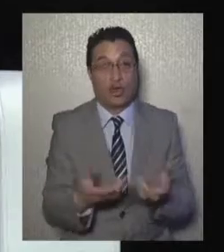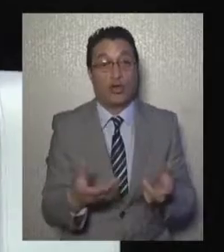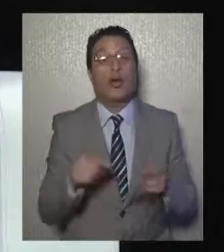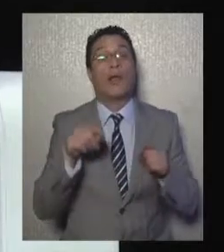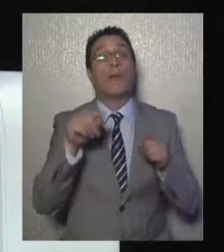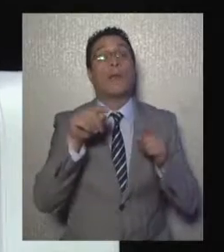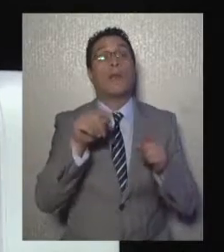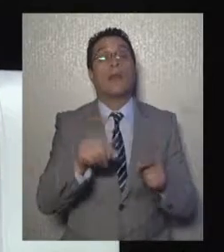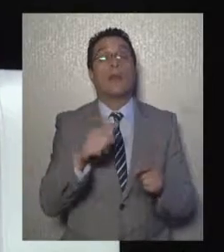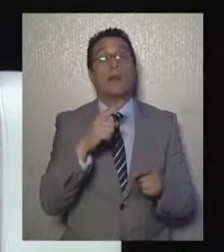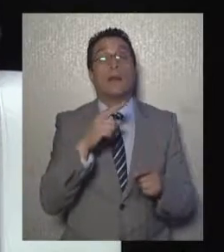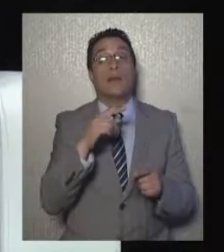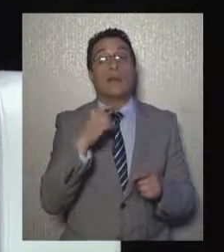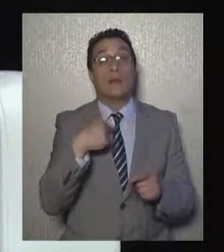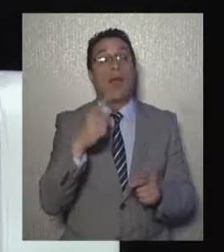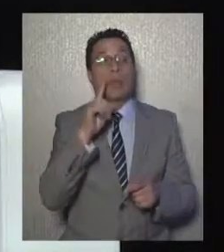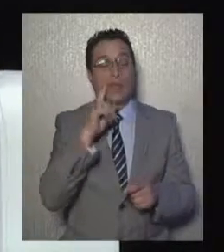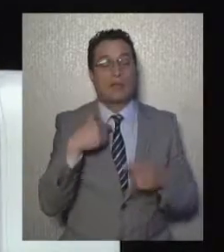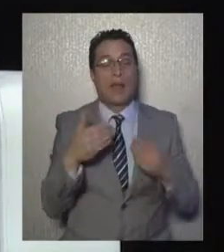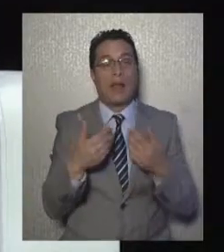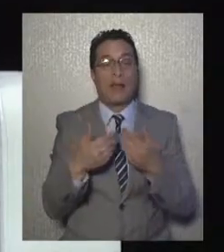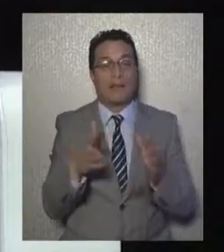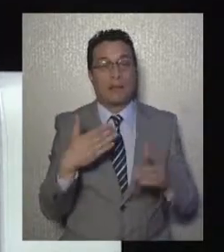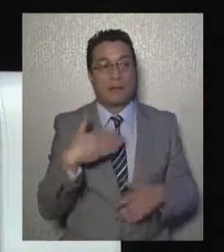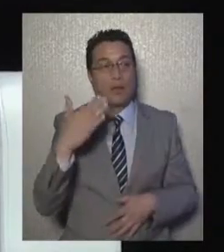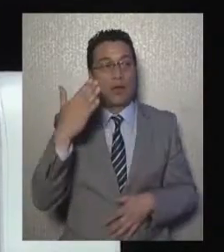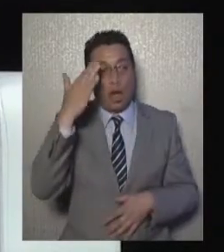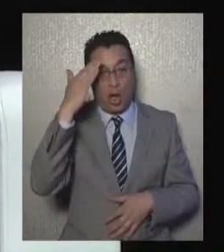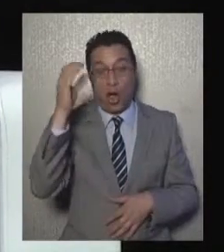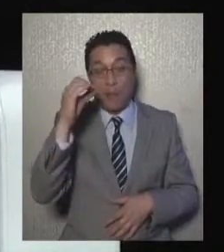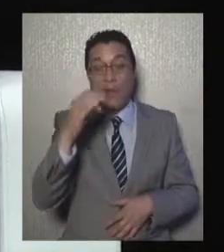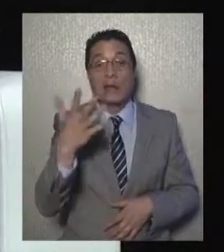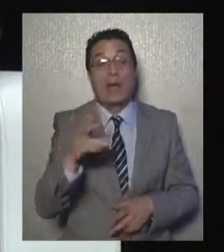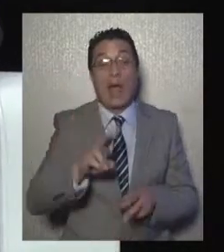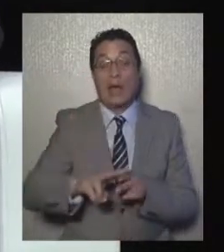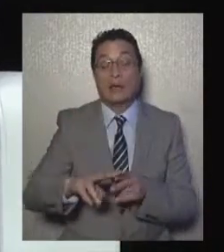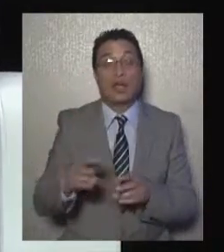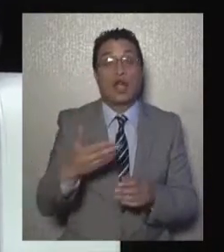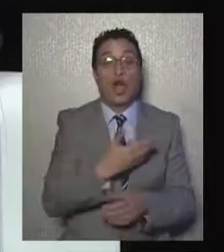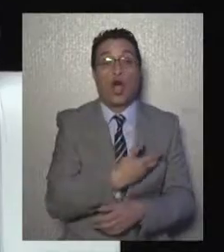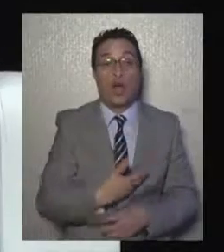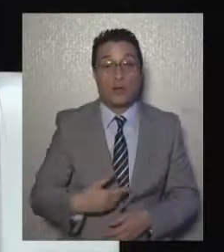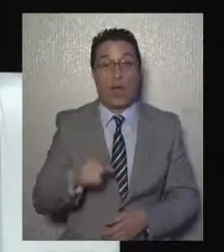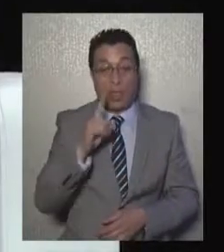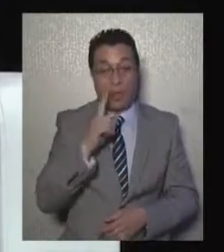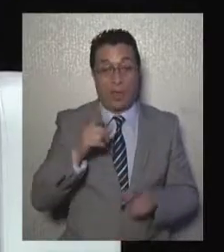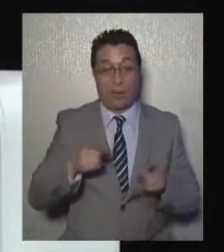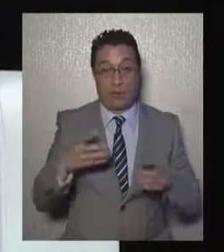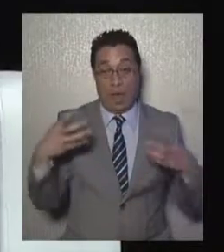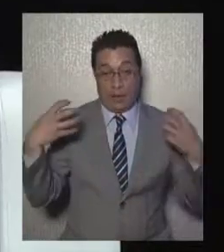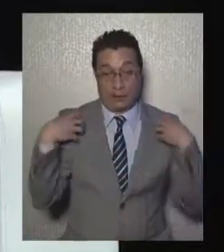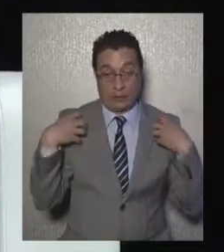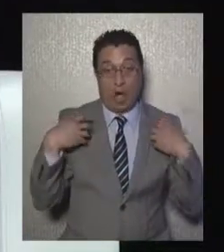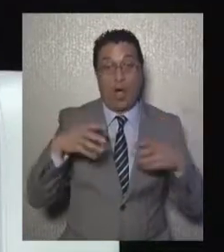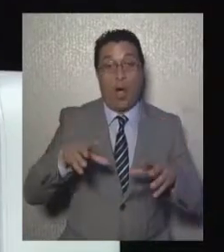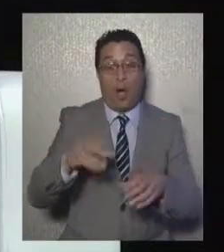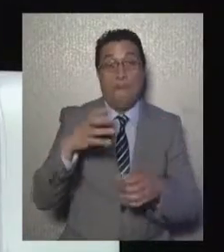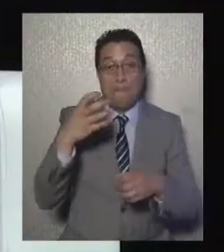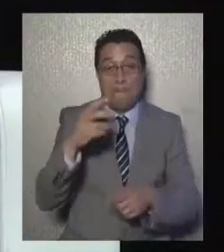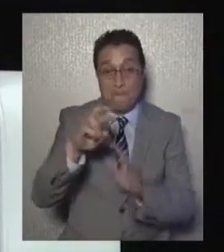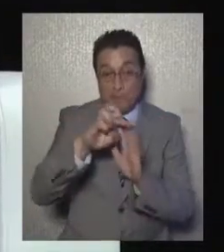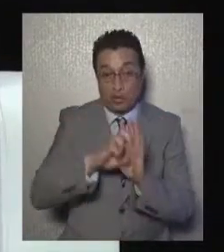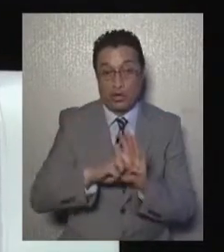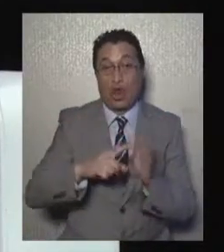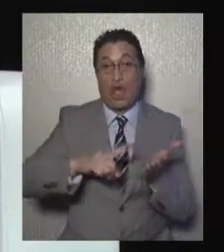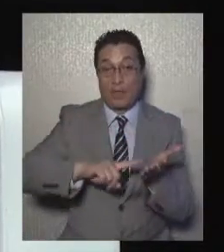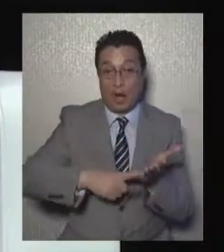donde tenemos la libertad de opinar con respecto a lo que está haciendo el gobierno, tenemos al mismo tiempo que hacernos cargo de ciertos proyectos que el gobierno nos pida, por ejemplo nos pidió este